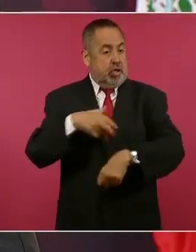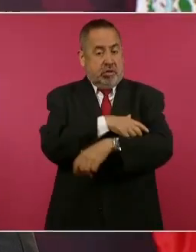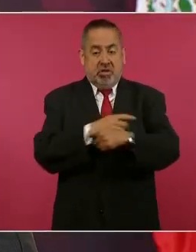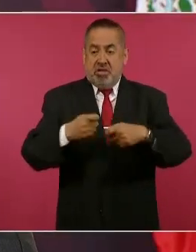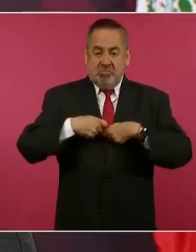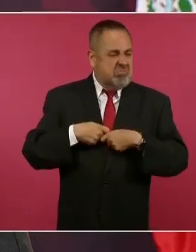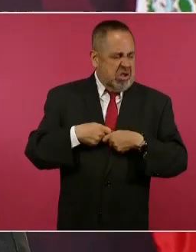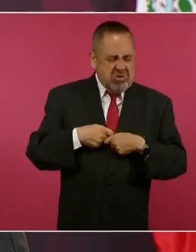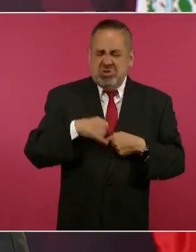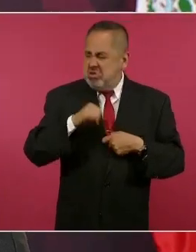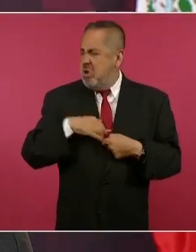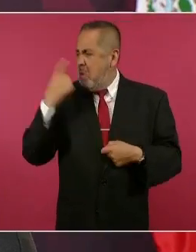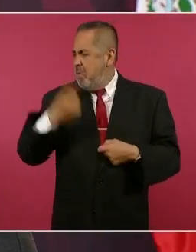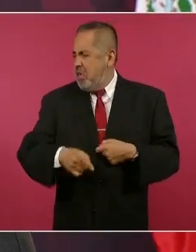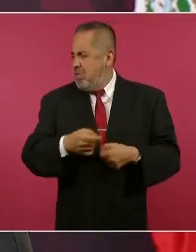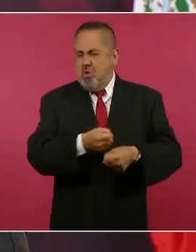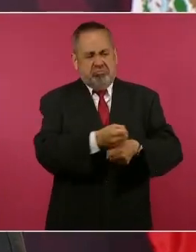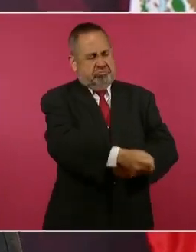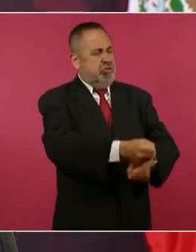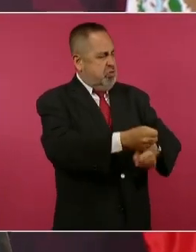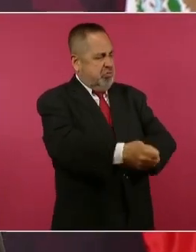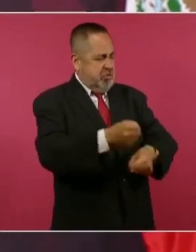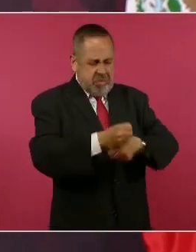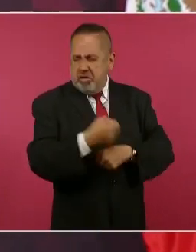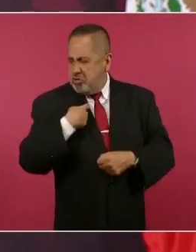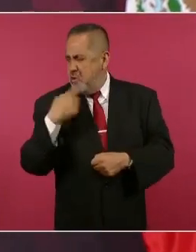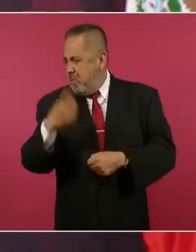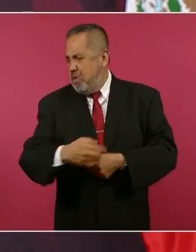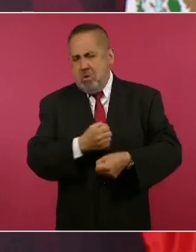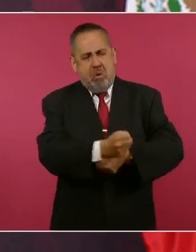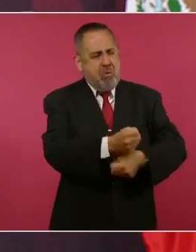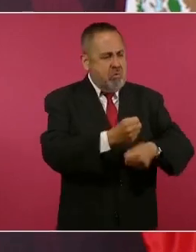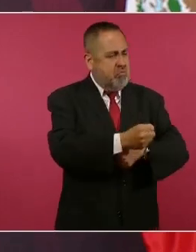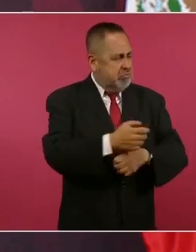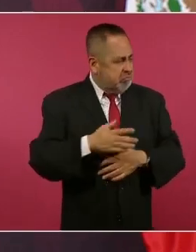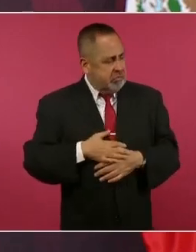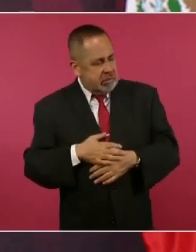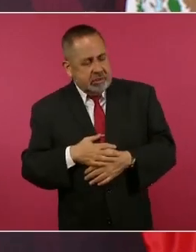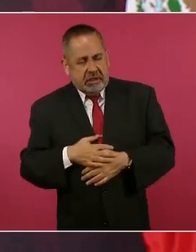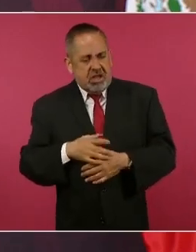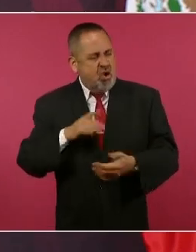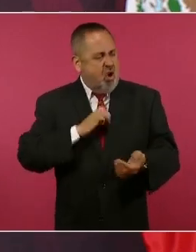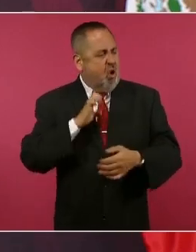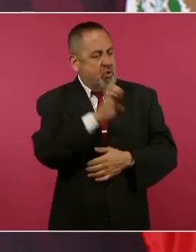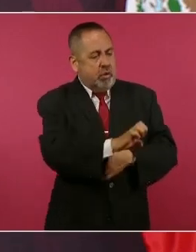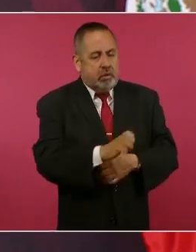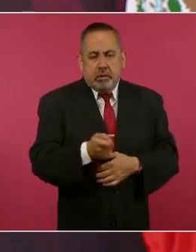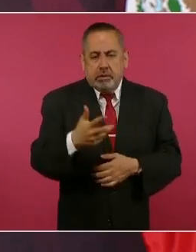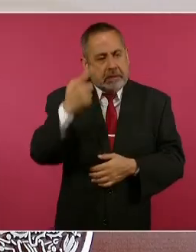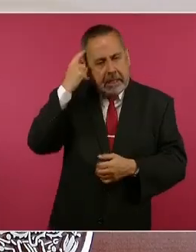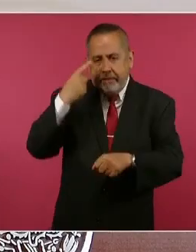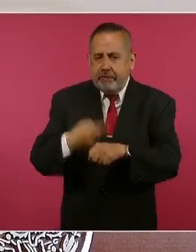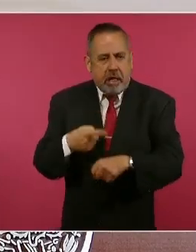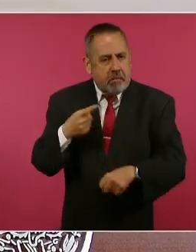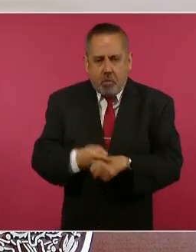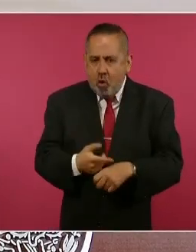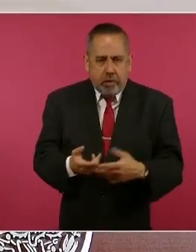a emprender acciones represivas con odio enfermizo.